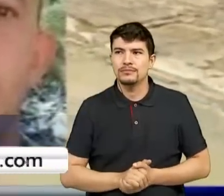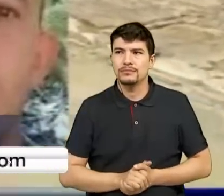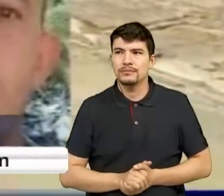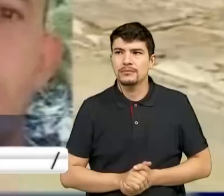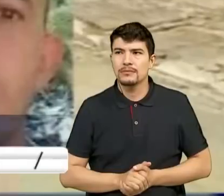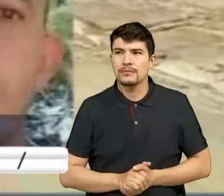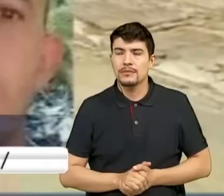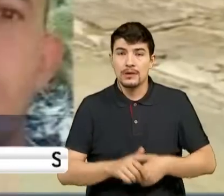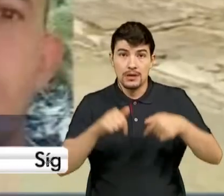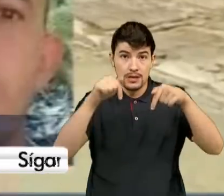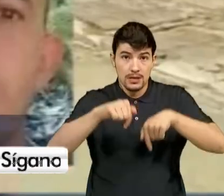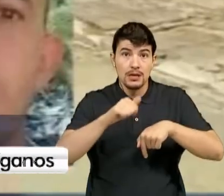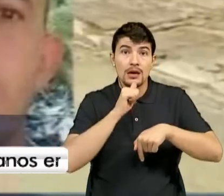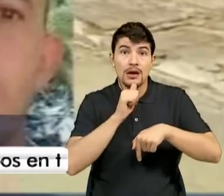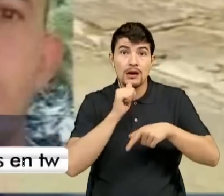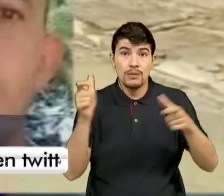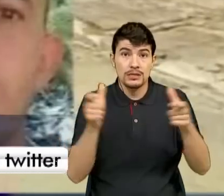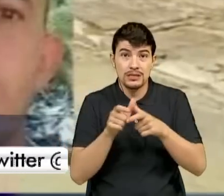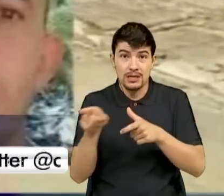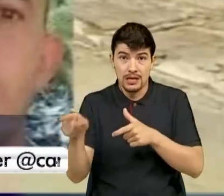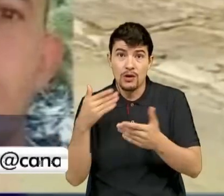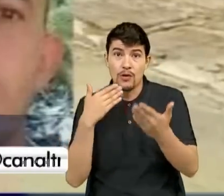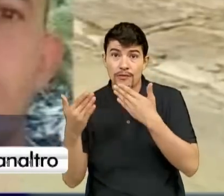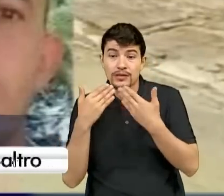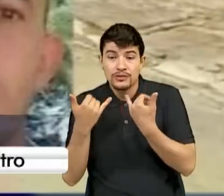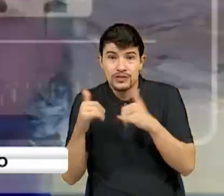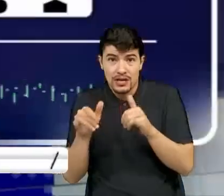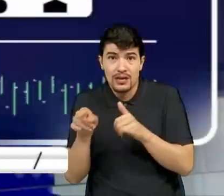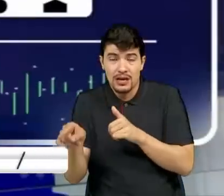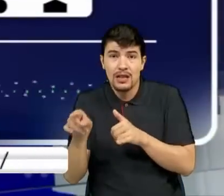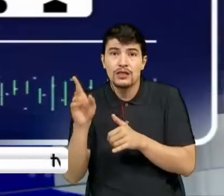aquí en Aguachica, según confesó el señor,